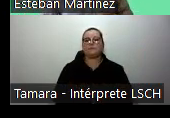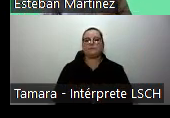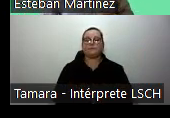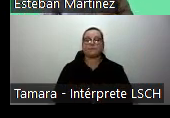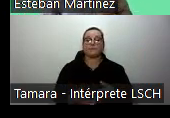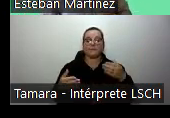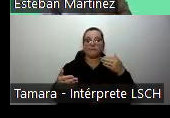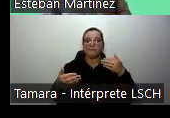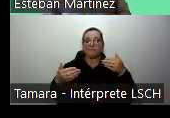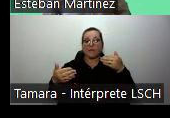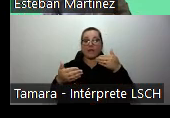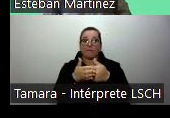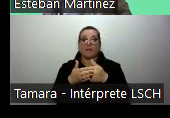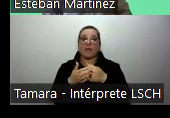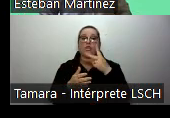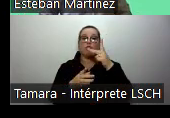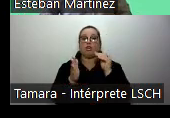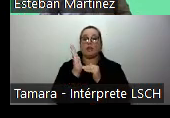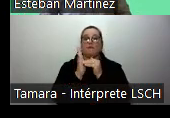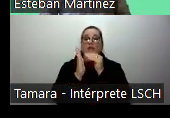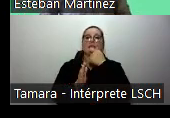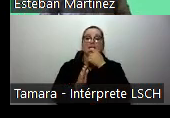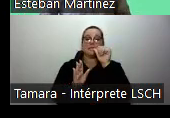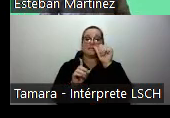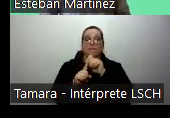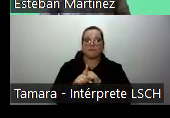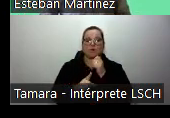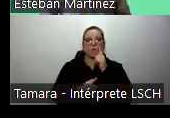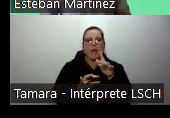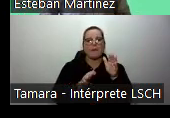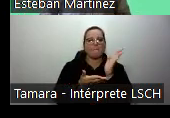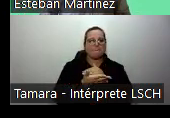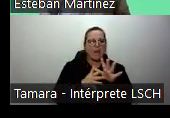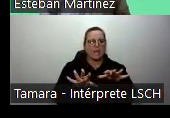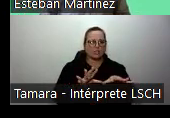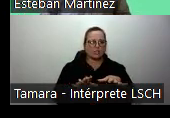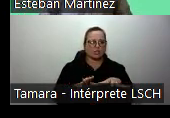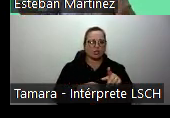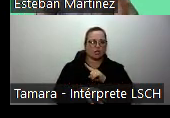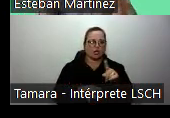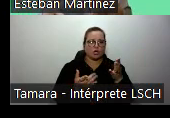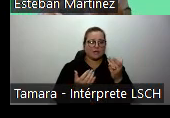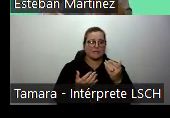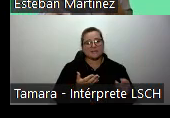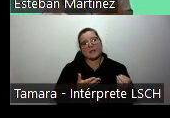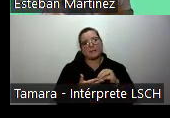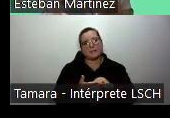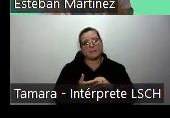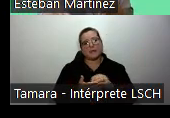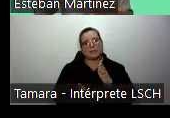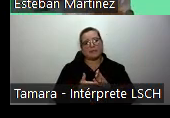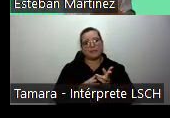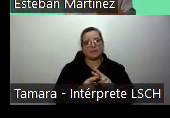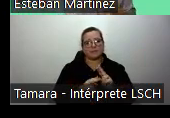aumentar los niveles de inglés en se meses y uno podría decir bueno Cuál va a ser mi plan de acción no necesitan más que esto para lo que tienes que hacer ahora